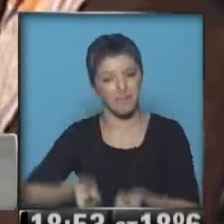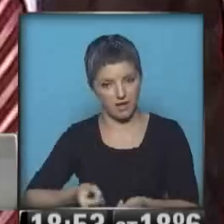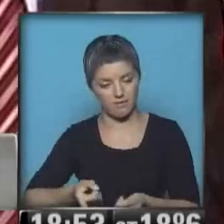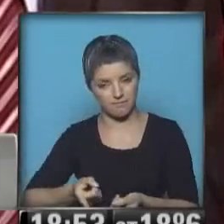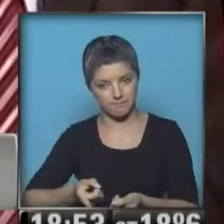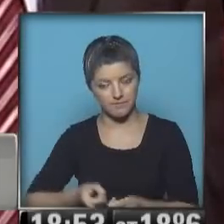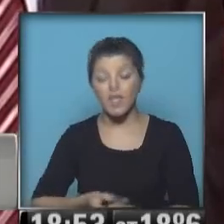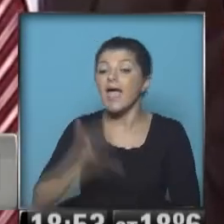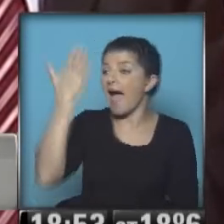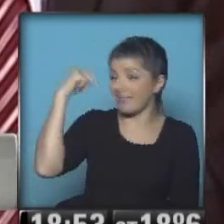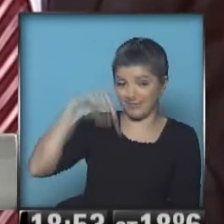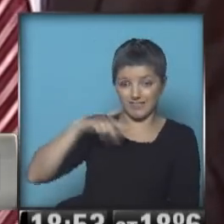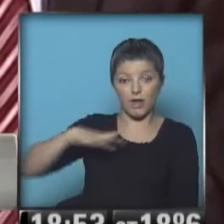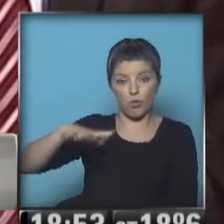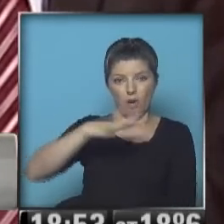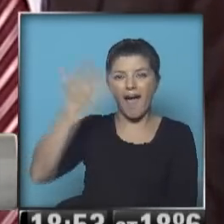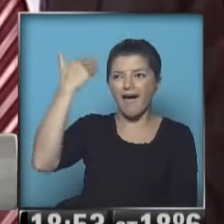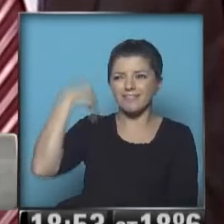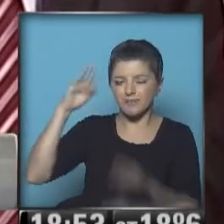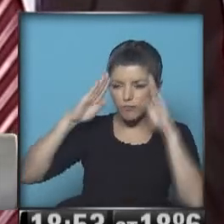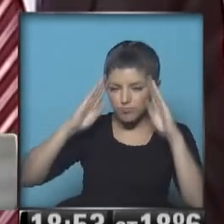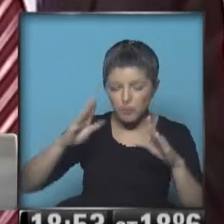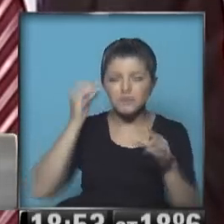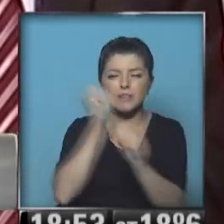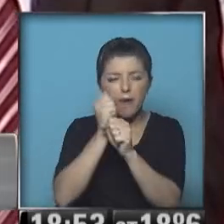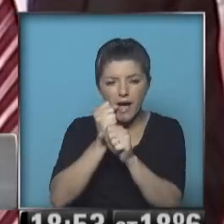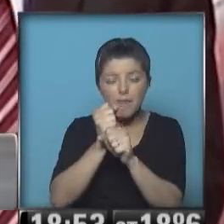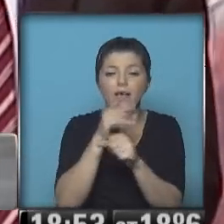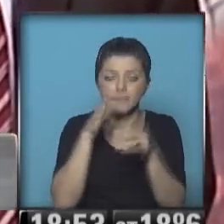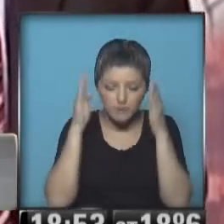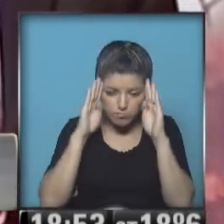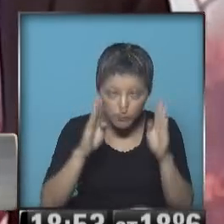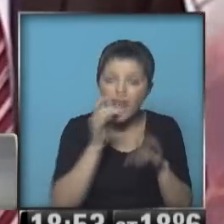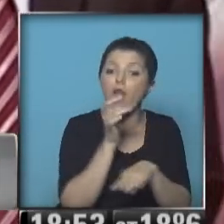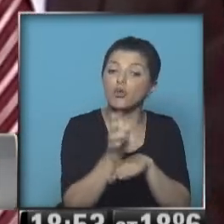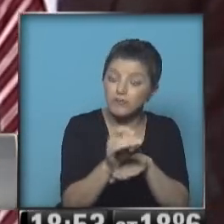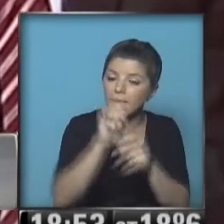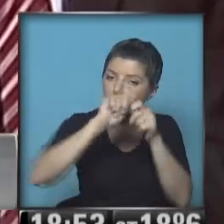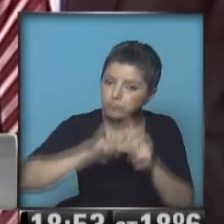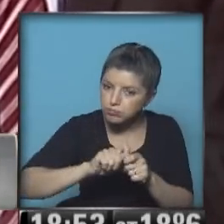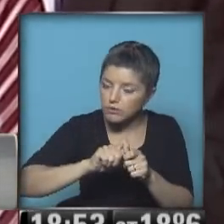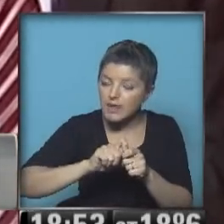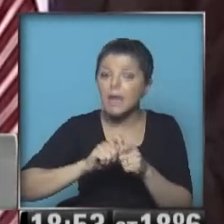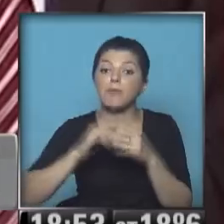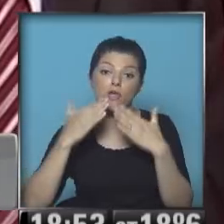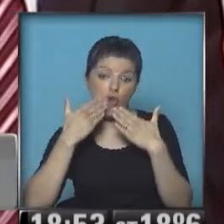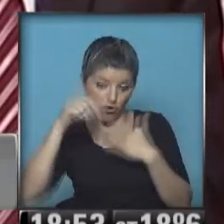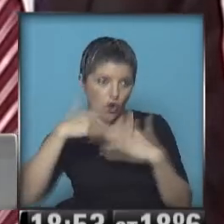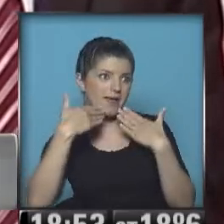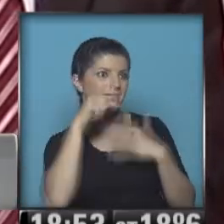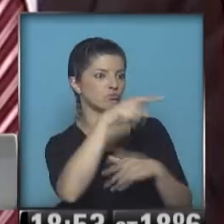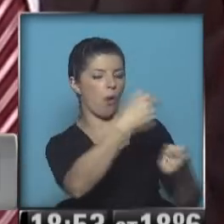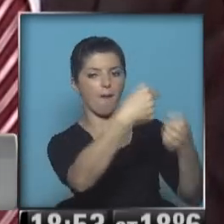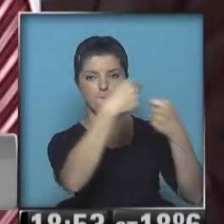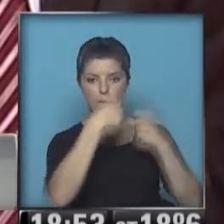ciudad muy vinculada a la recuperación ferroviaria y que hoy, gracias a su decisión, al apoyo que estamos teniendo de usted, se traduce en nuevos